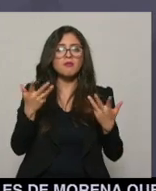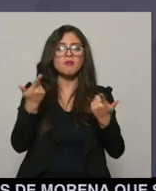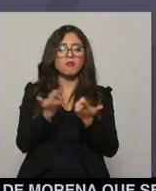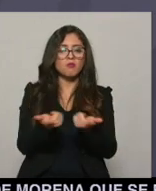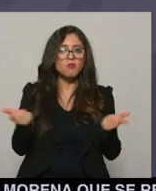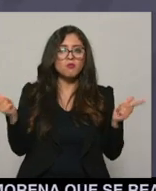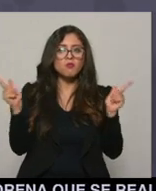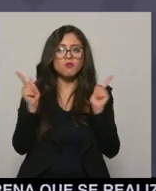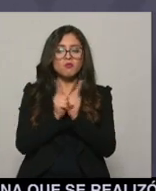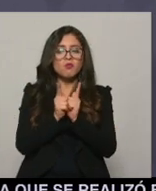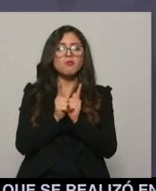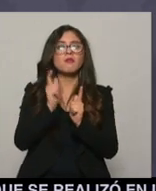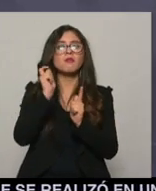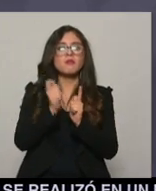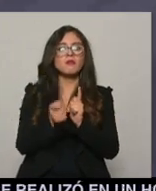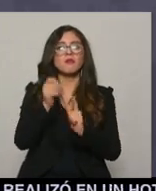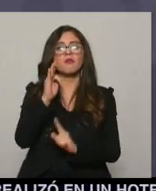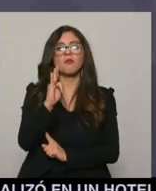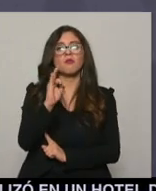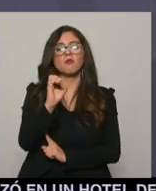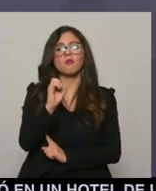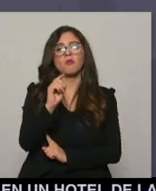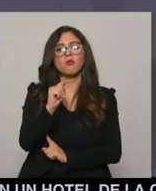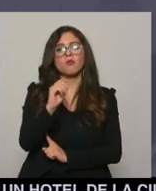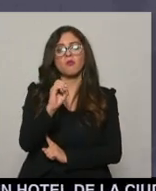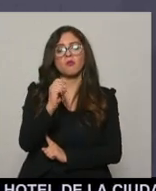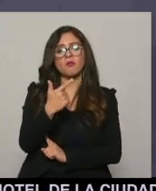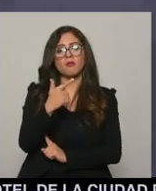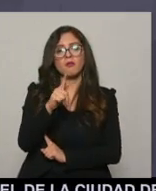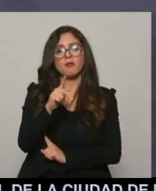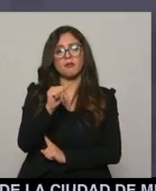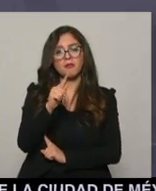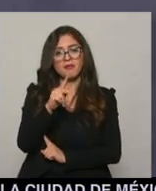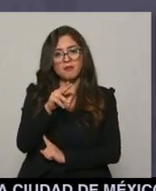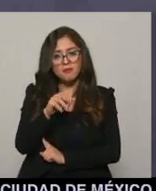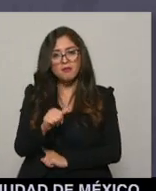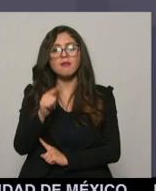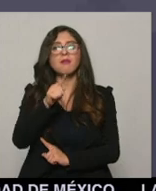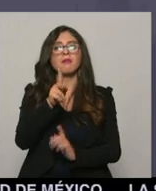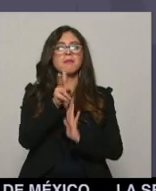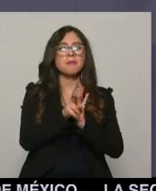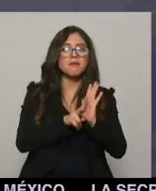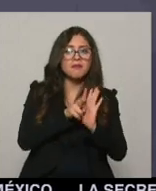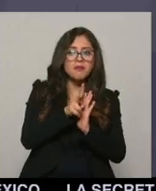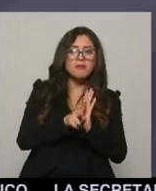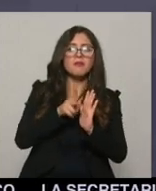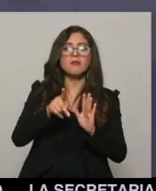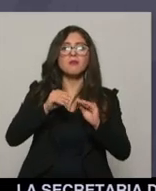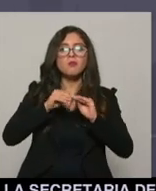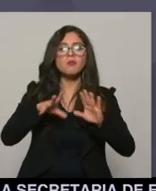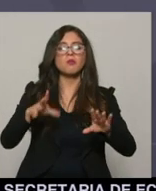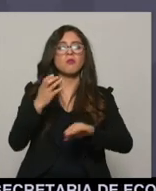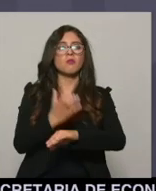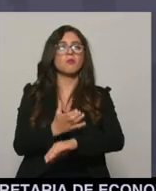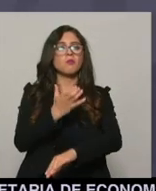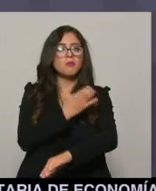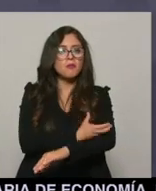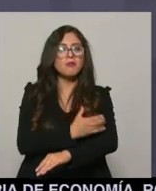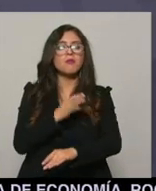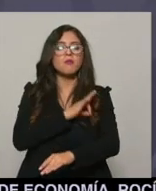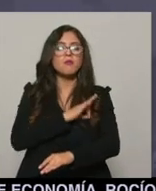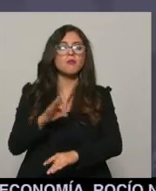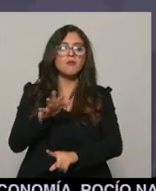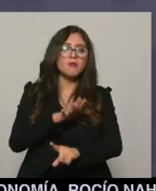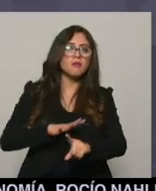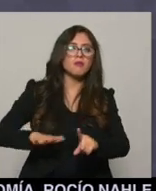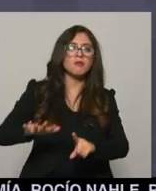realmente de fotogrametría, fotos, videos, calcas, como mencionaron mis compañeras, y que esto permita a la sociedad